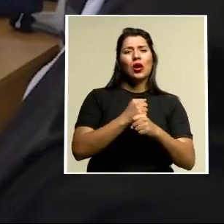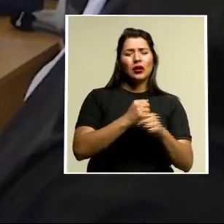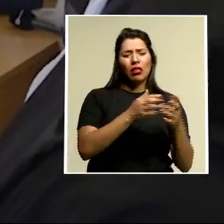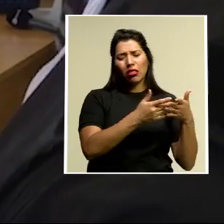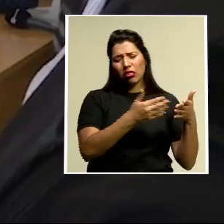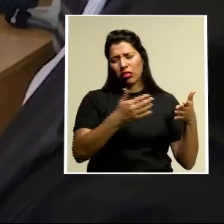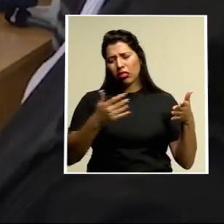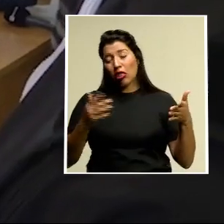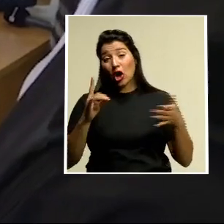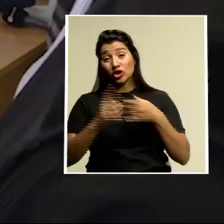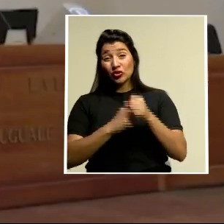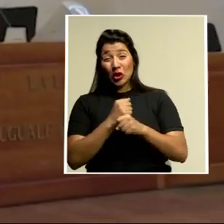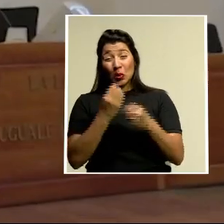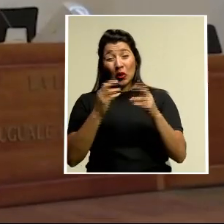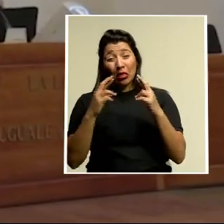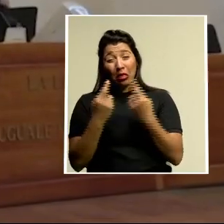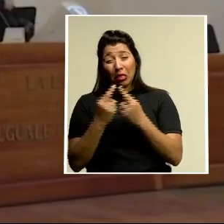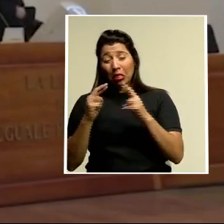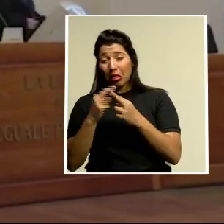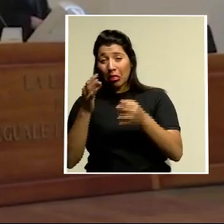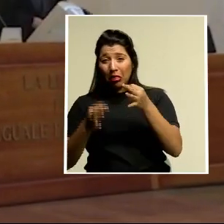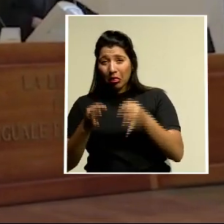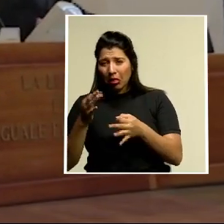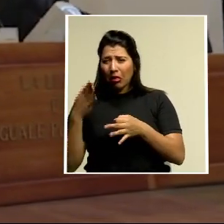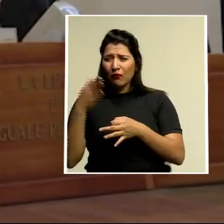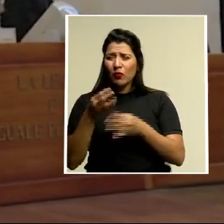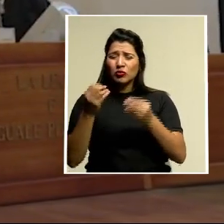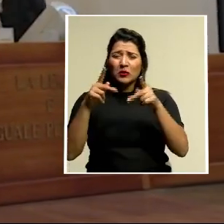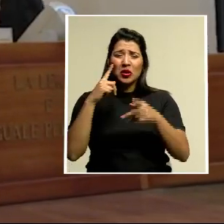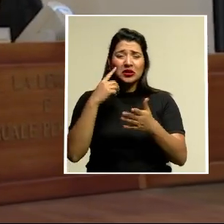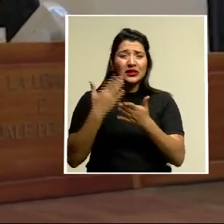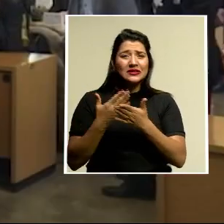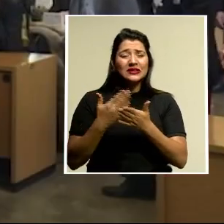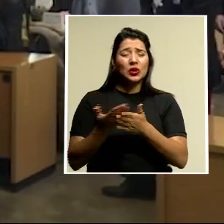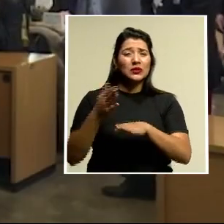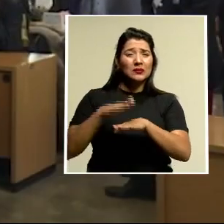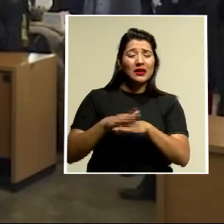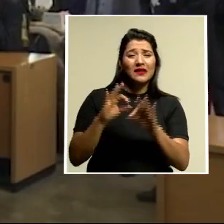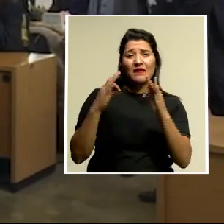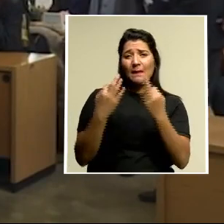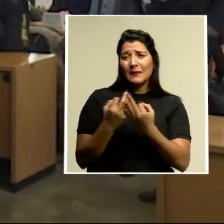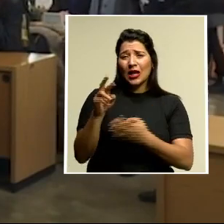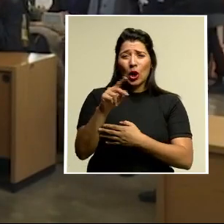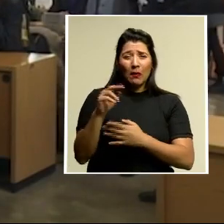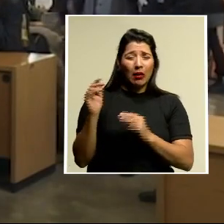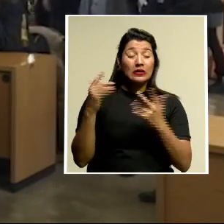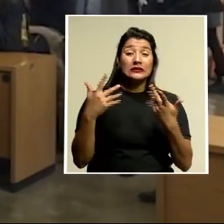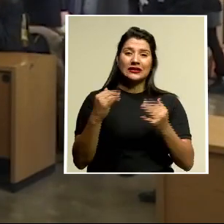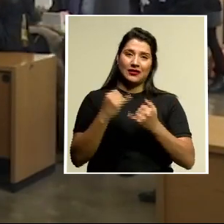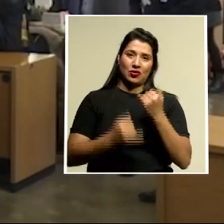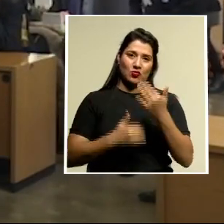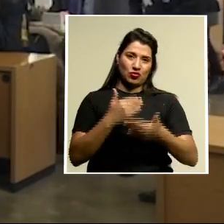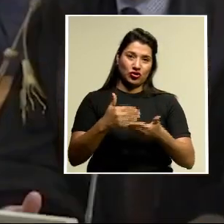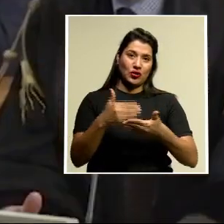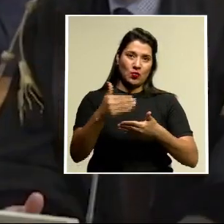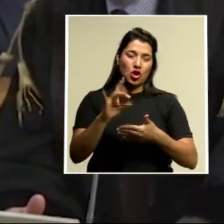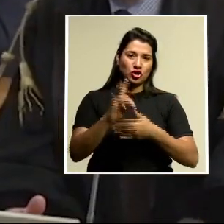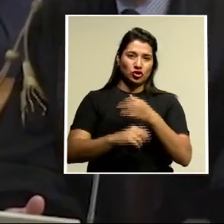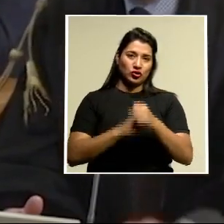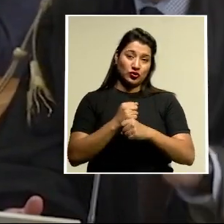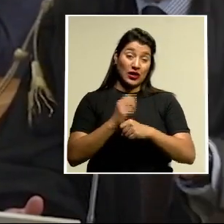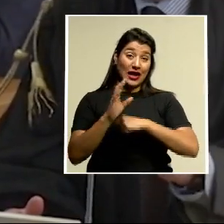lista de 21 represores a 14 por la muerte de varios de ellos. El grupo de militares y policías de Uruguay,